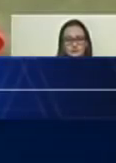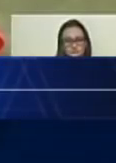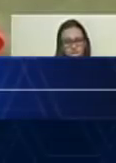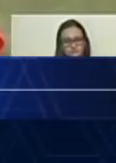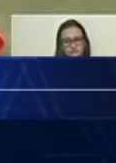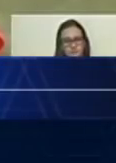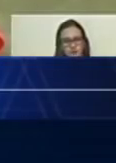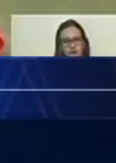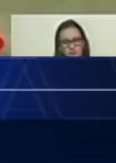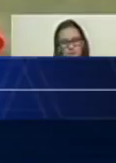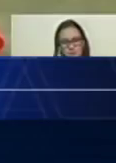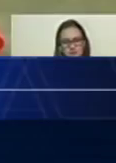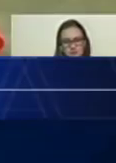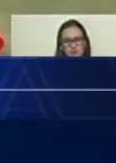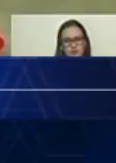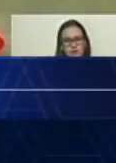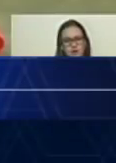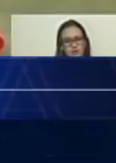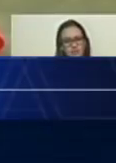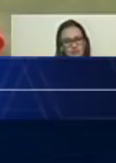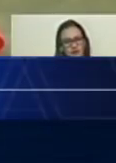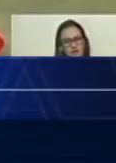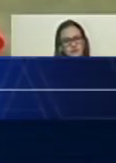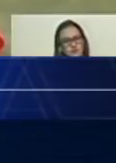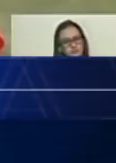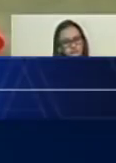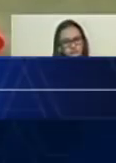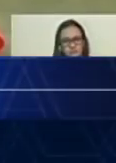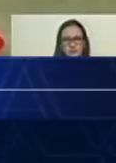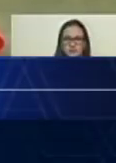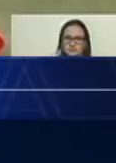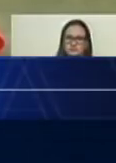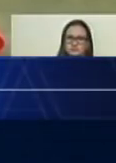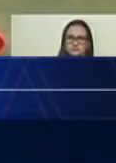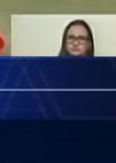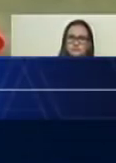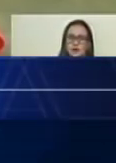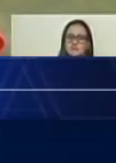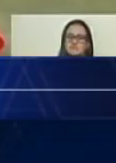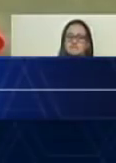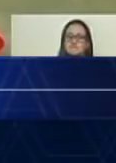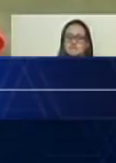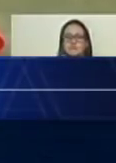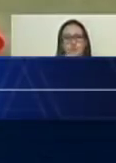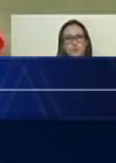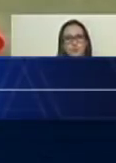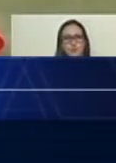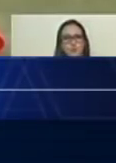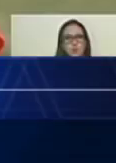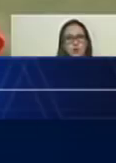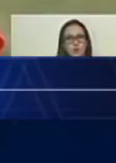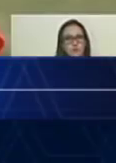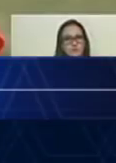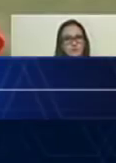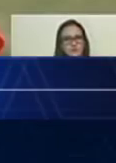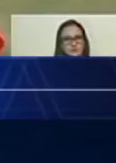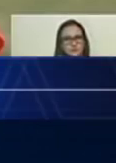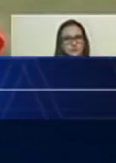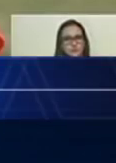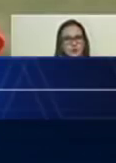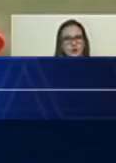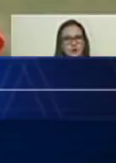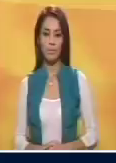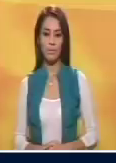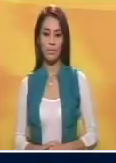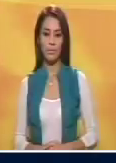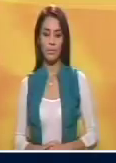al voto, del ejercicio de la soberanía, que el pueblo de Venezuela se exprese, que el pueblo de Venezuela pueda descomprimir